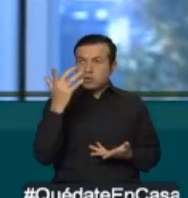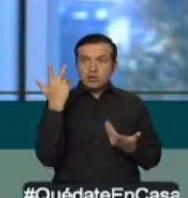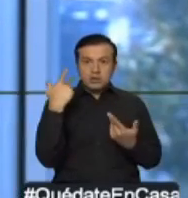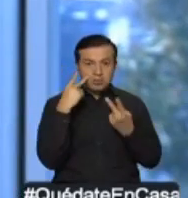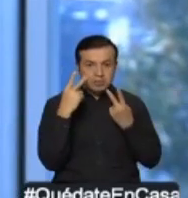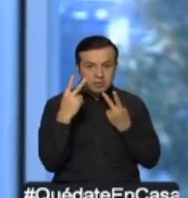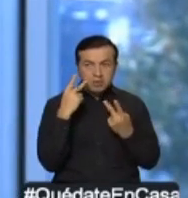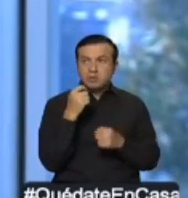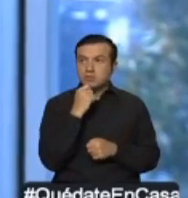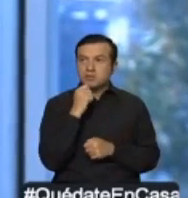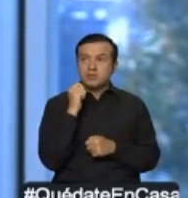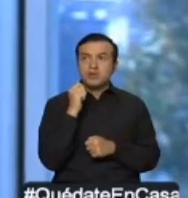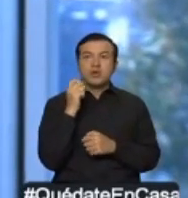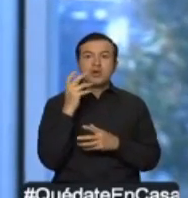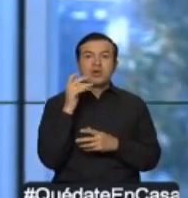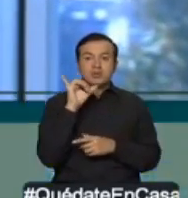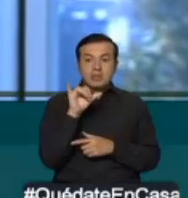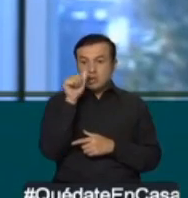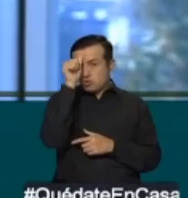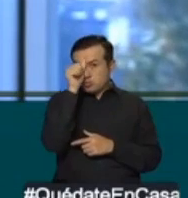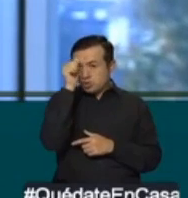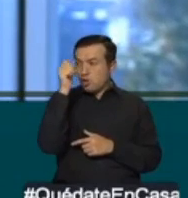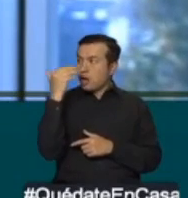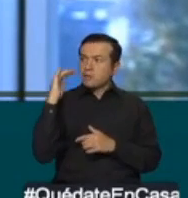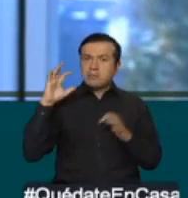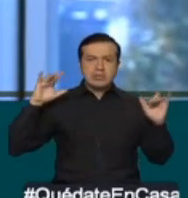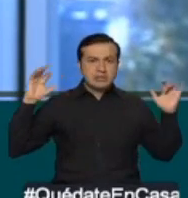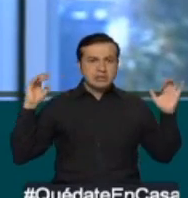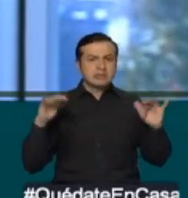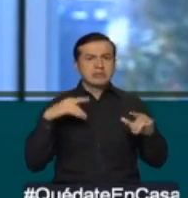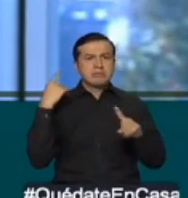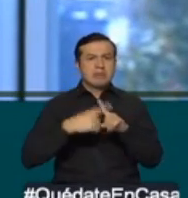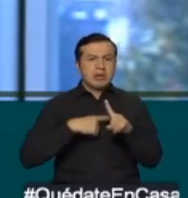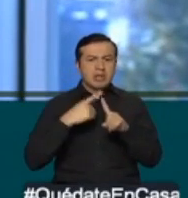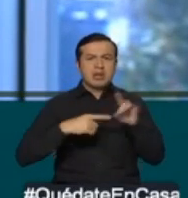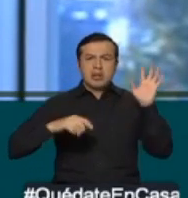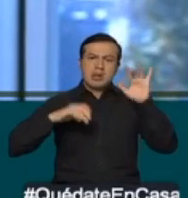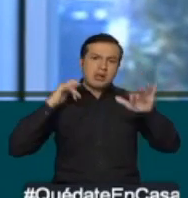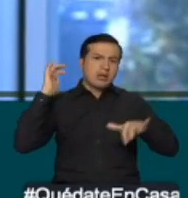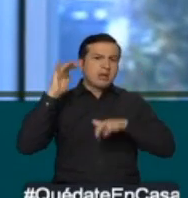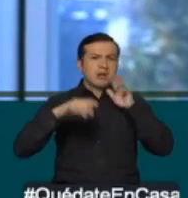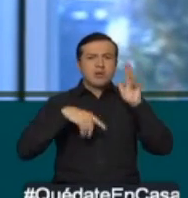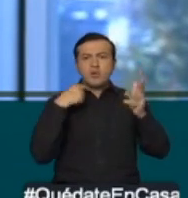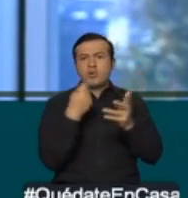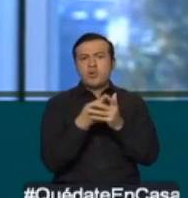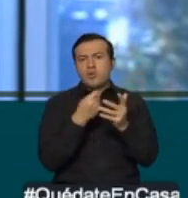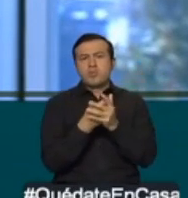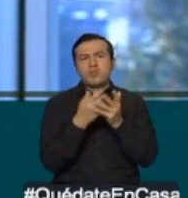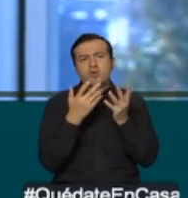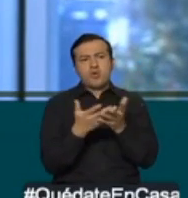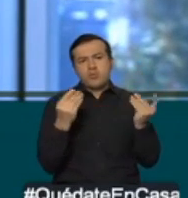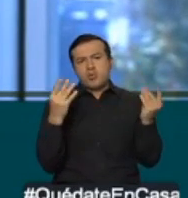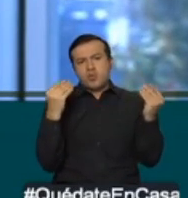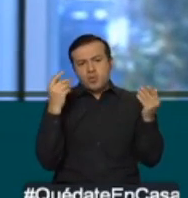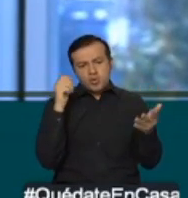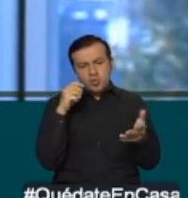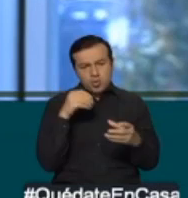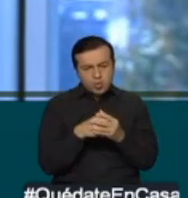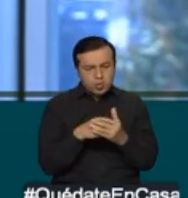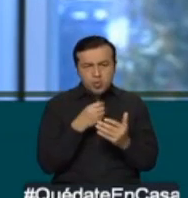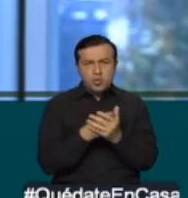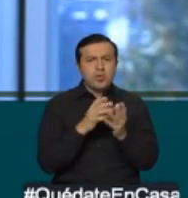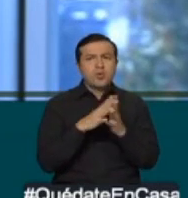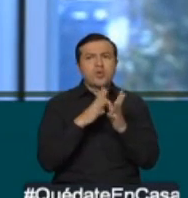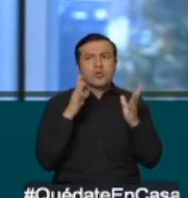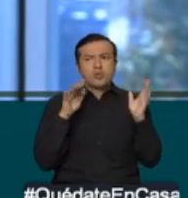visto este fin de semana cómo la gente se aglomera en los mercados a comprar todas abastecerse